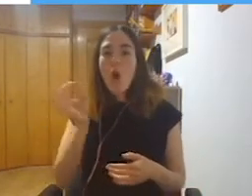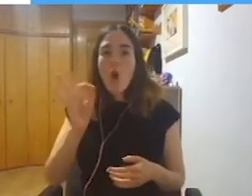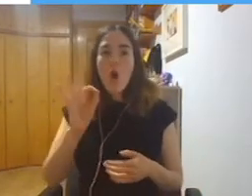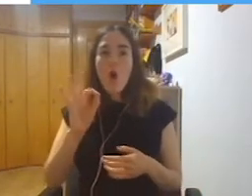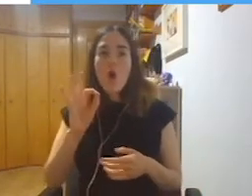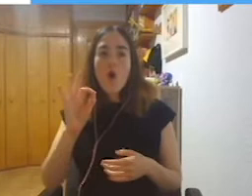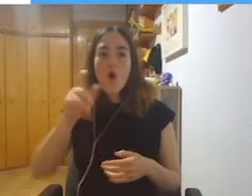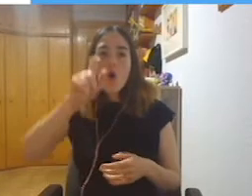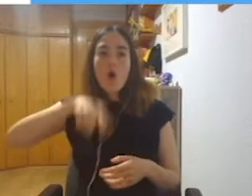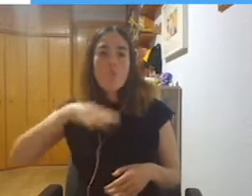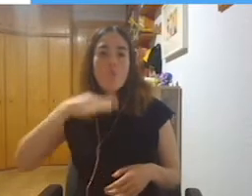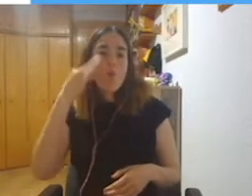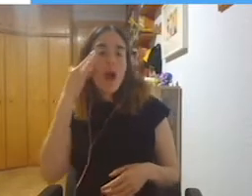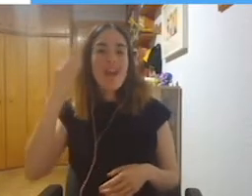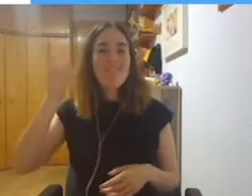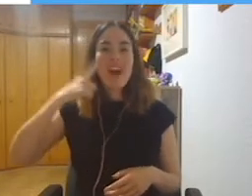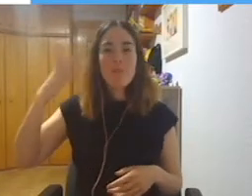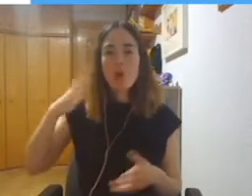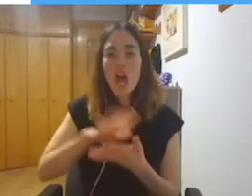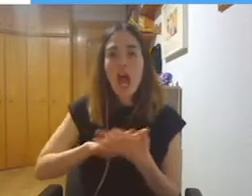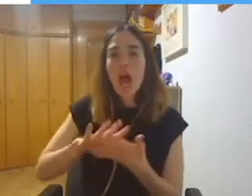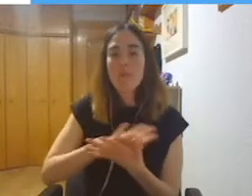de mujeres famosas,